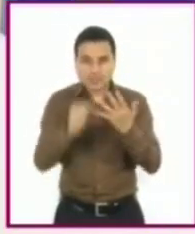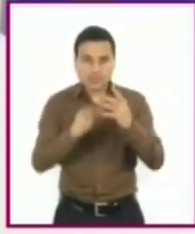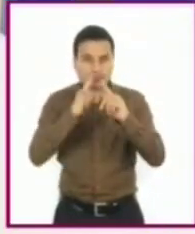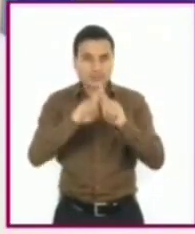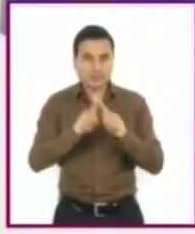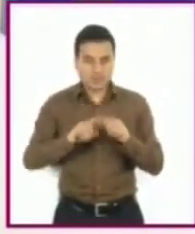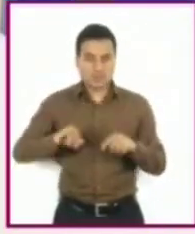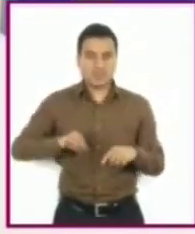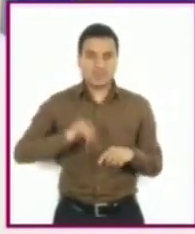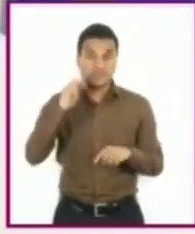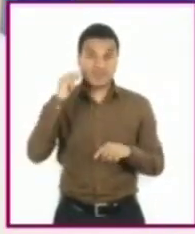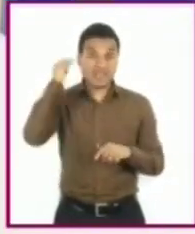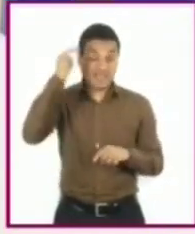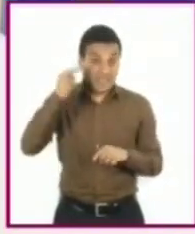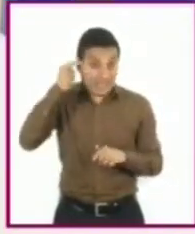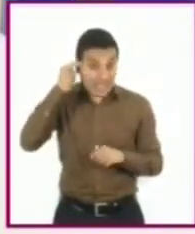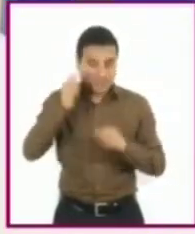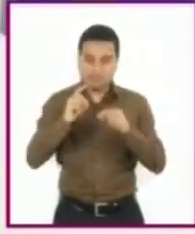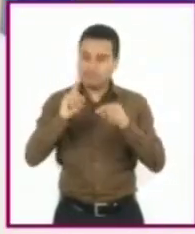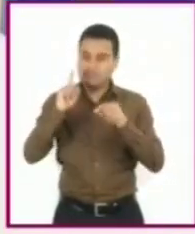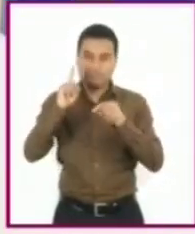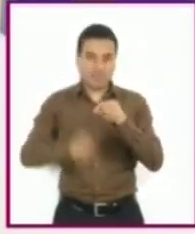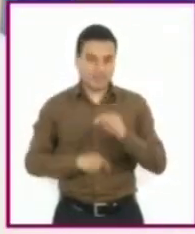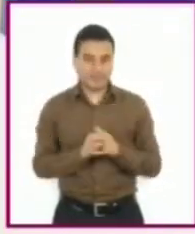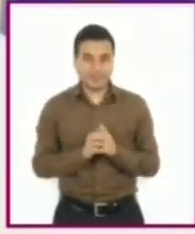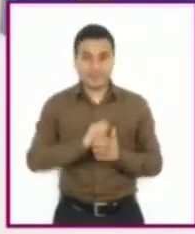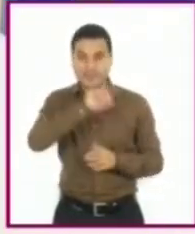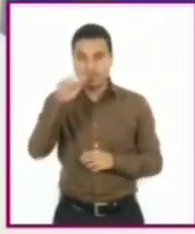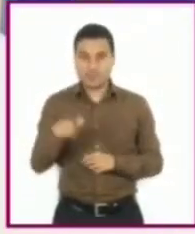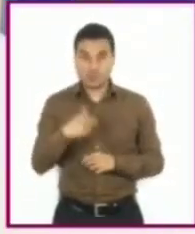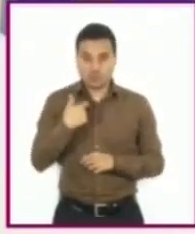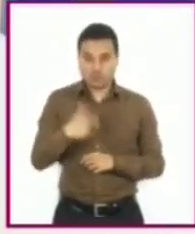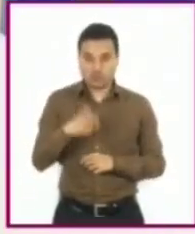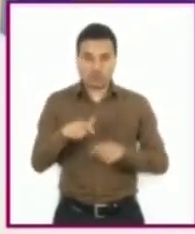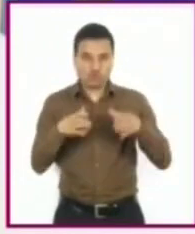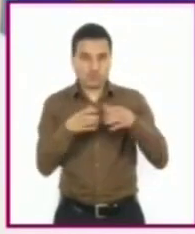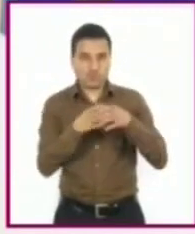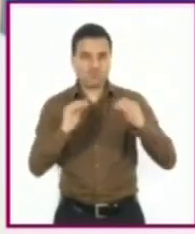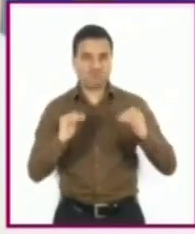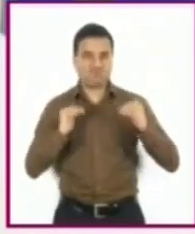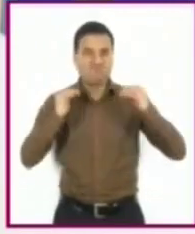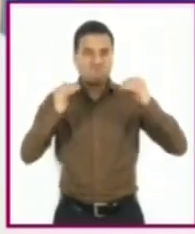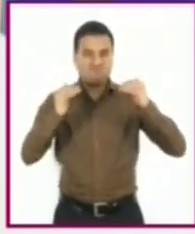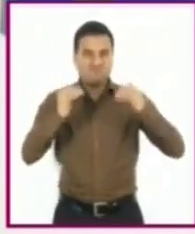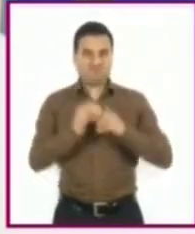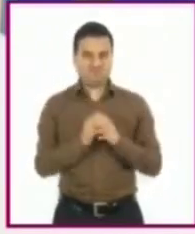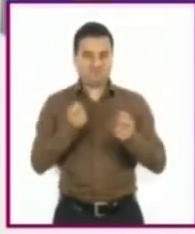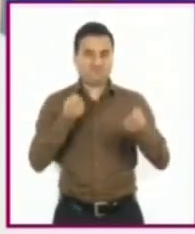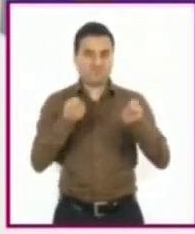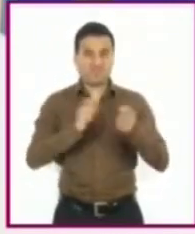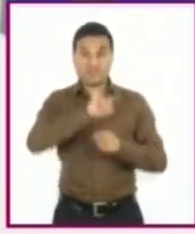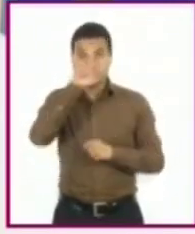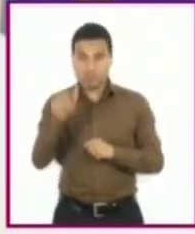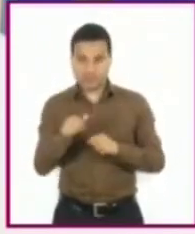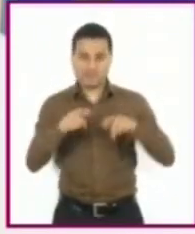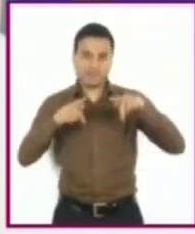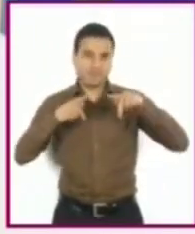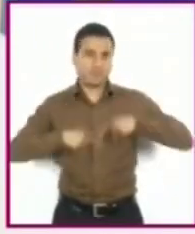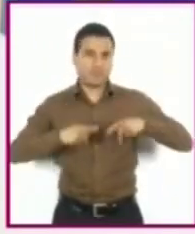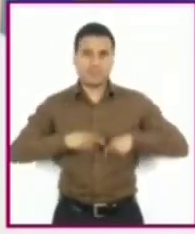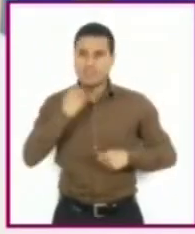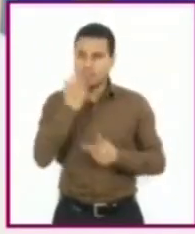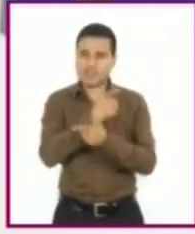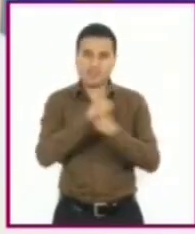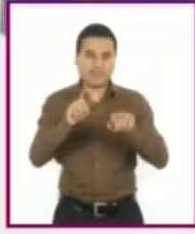desaparición del antiguo régimen monárquico, el ascenso de la burguesía al poder político y las ideas revolucionarias de libertad,